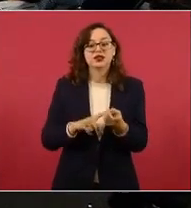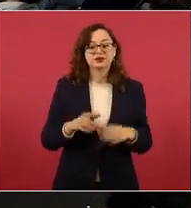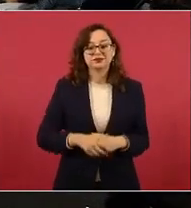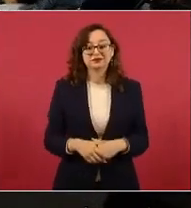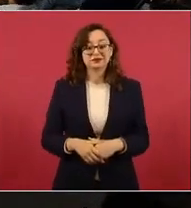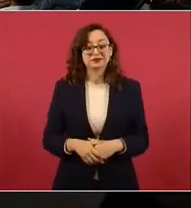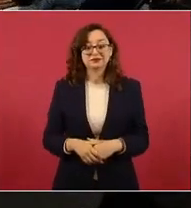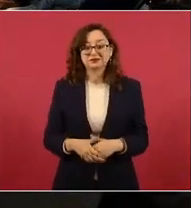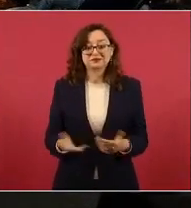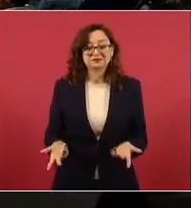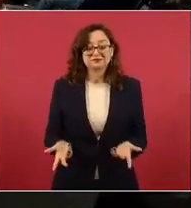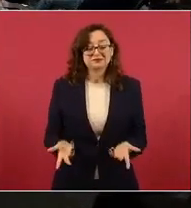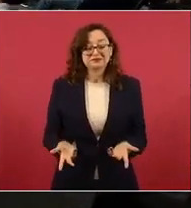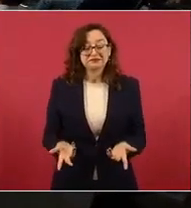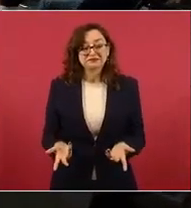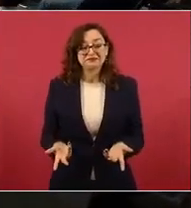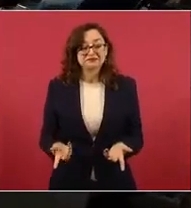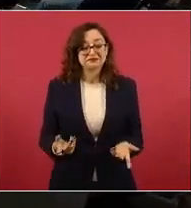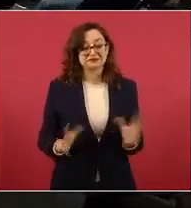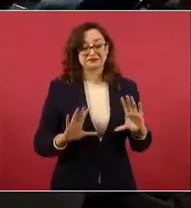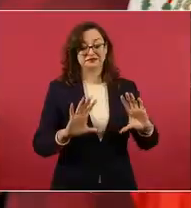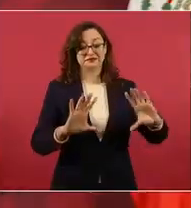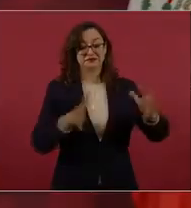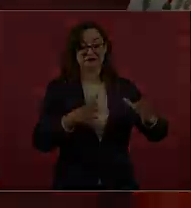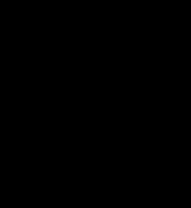y no les gusta, ¿no?, a los conservadores,